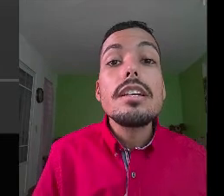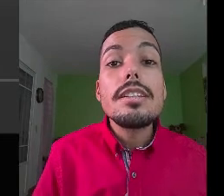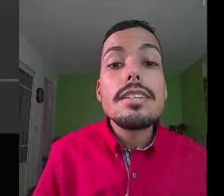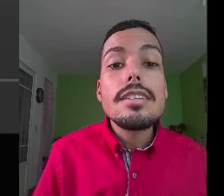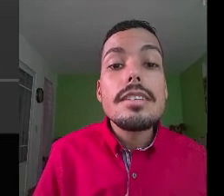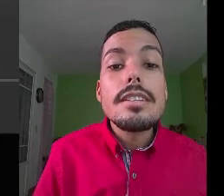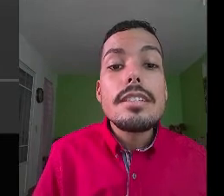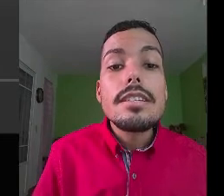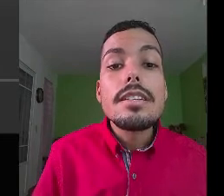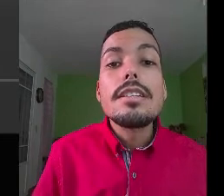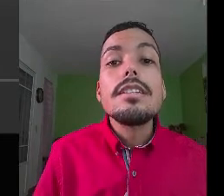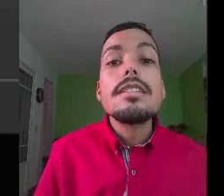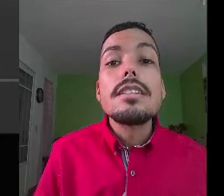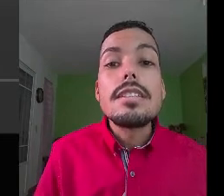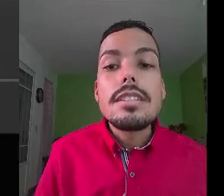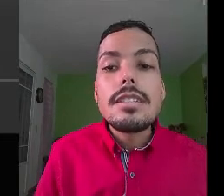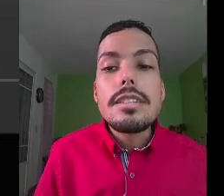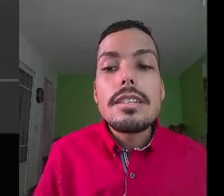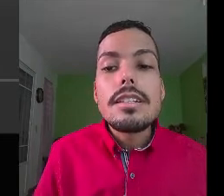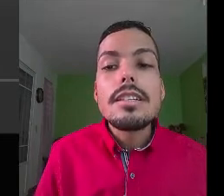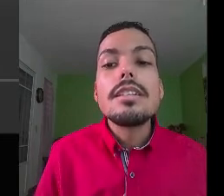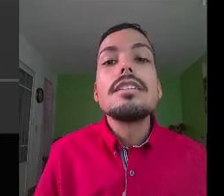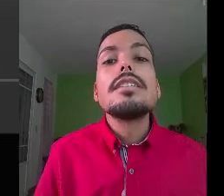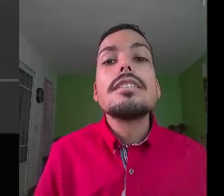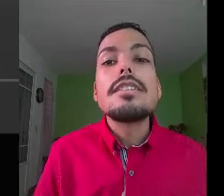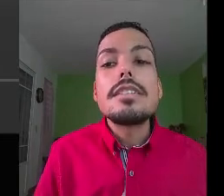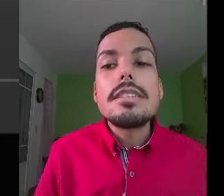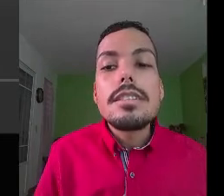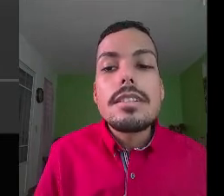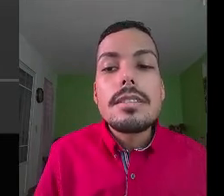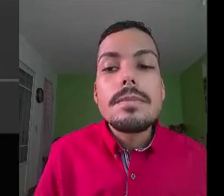sounds x, x,